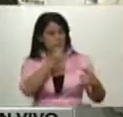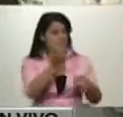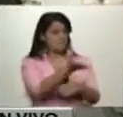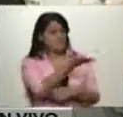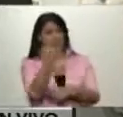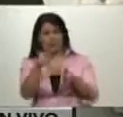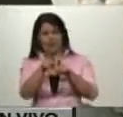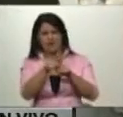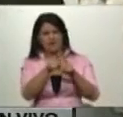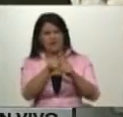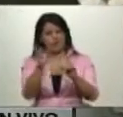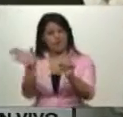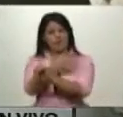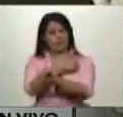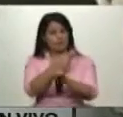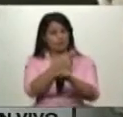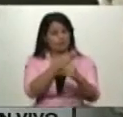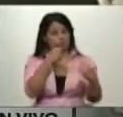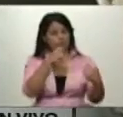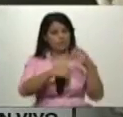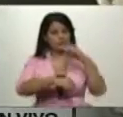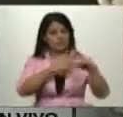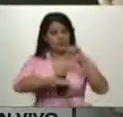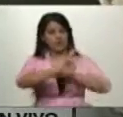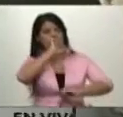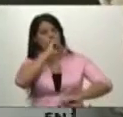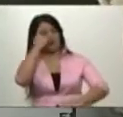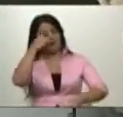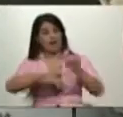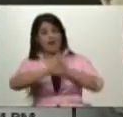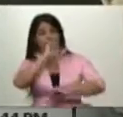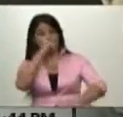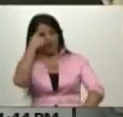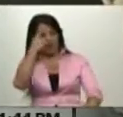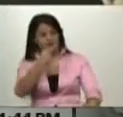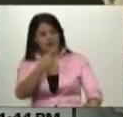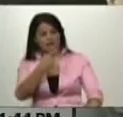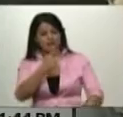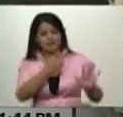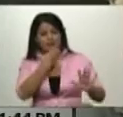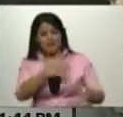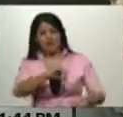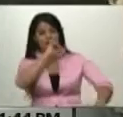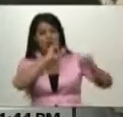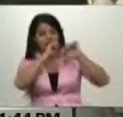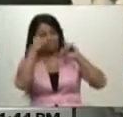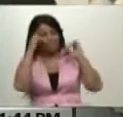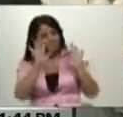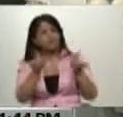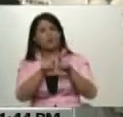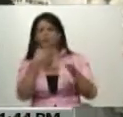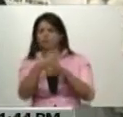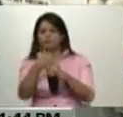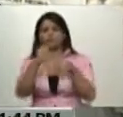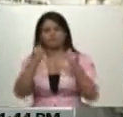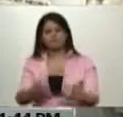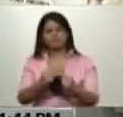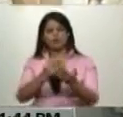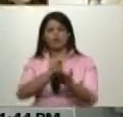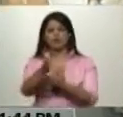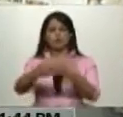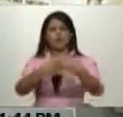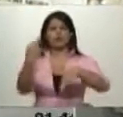revés electoral circunstancial del 6 de diciembre nos va a levantar y va a hacer que la revolución bolivariana